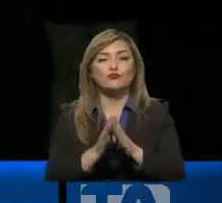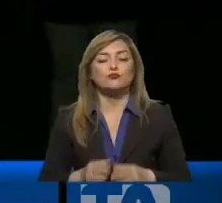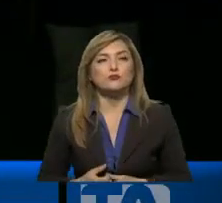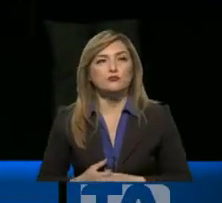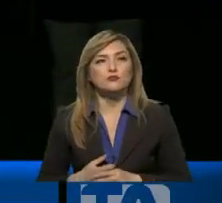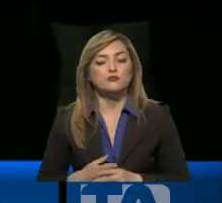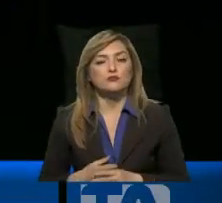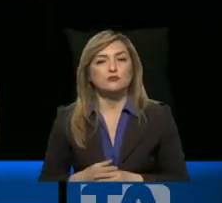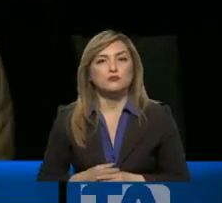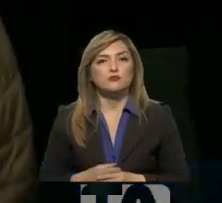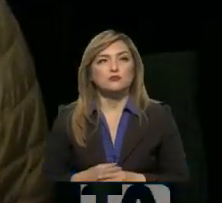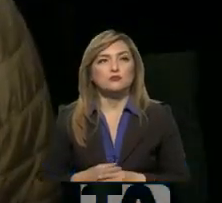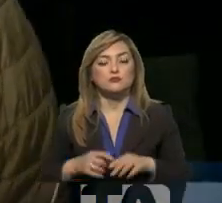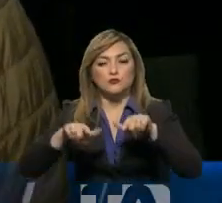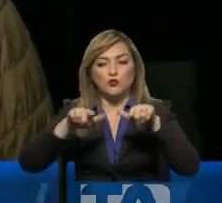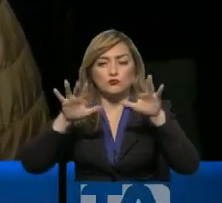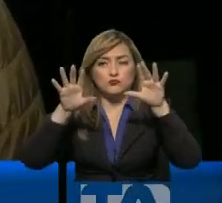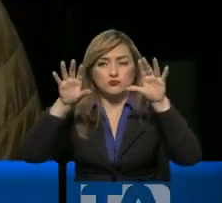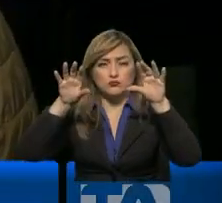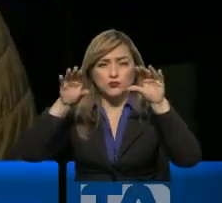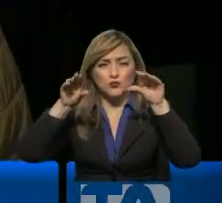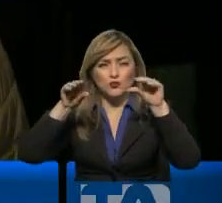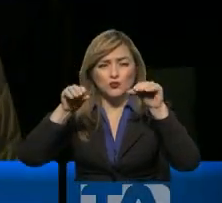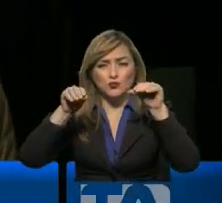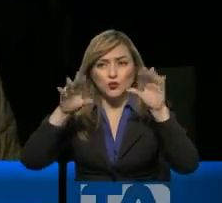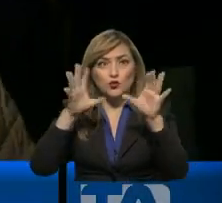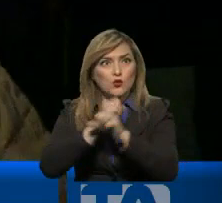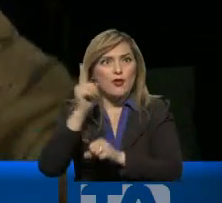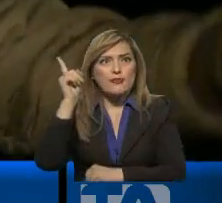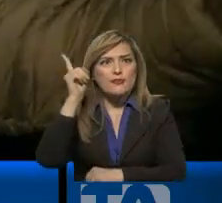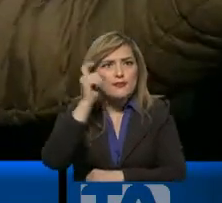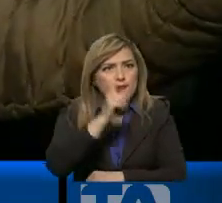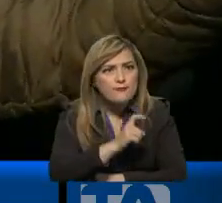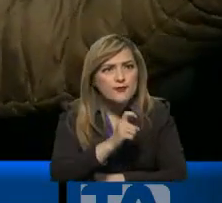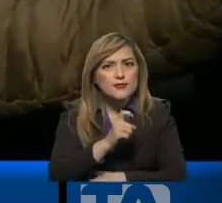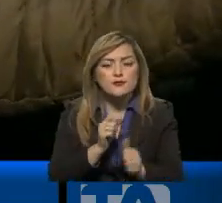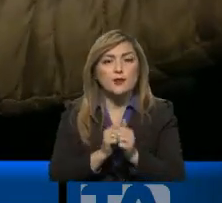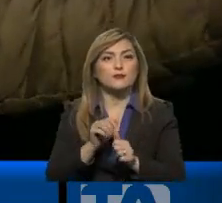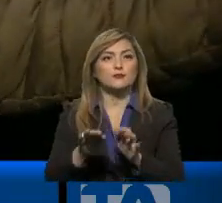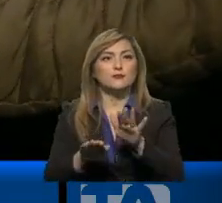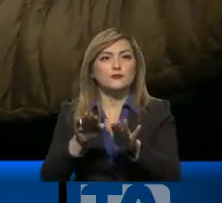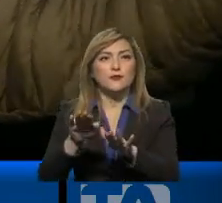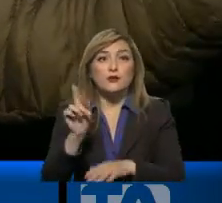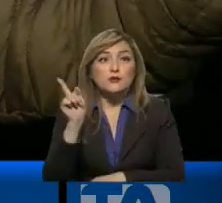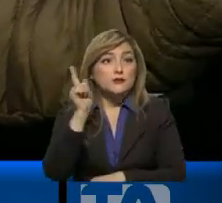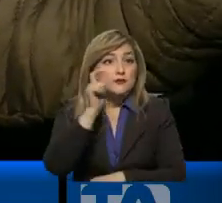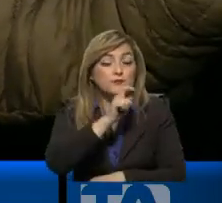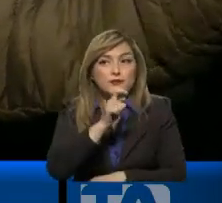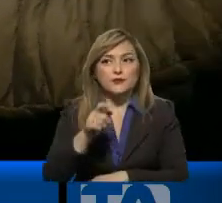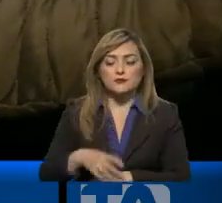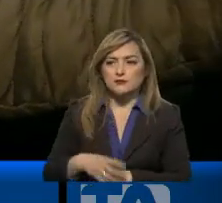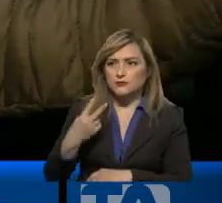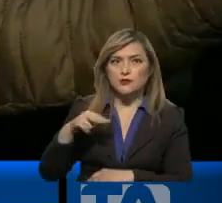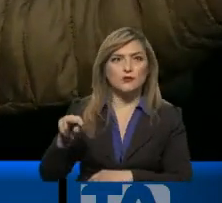está bien oscuro, en las noches es difícil cruzar en la calle Pilaló, como